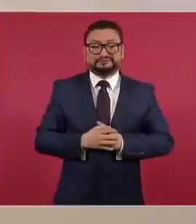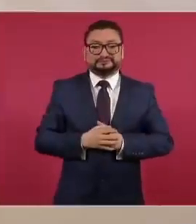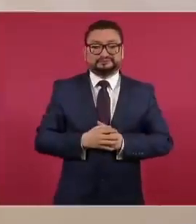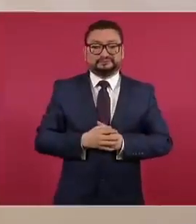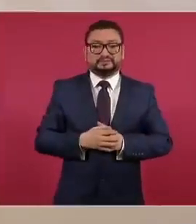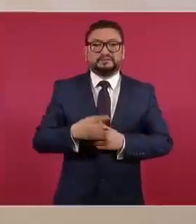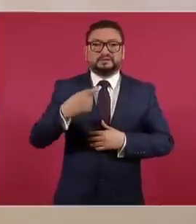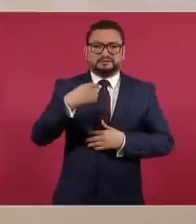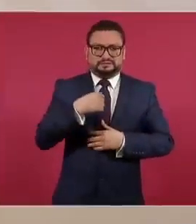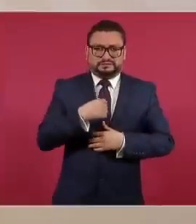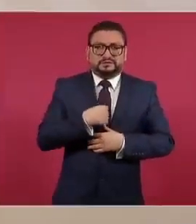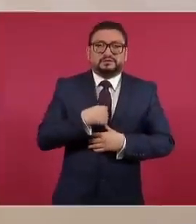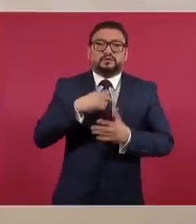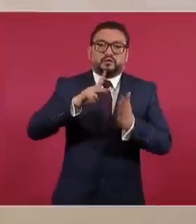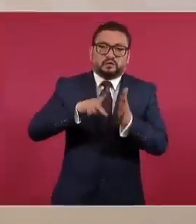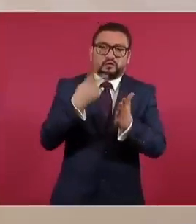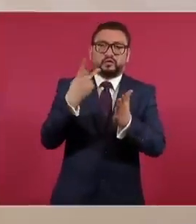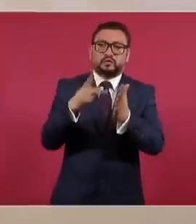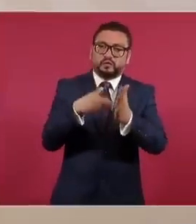Y yo tengo que estarlo diciendo,